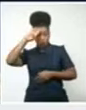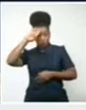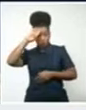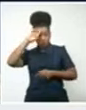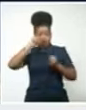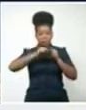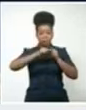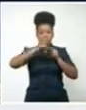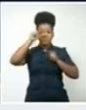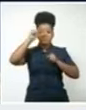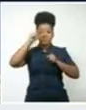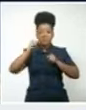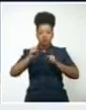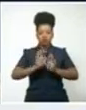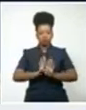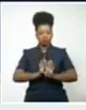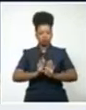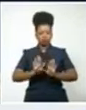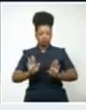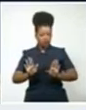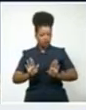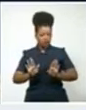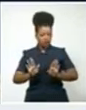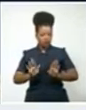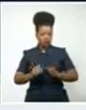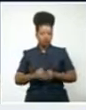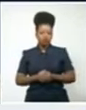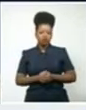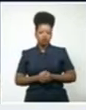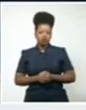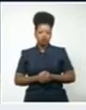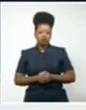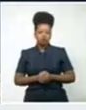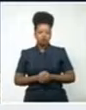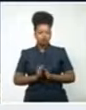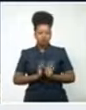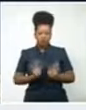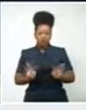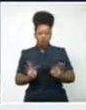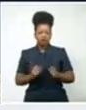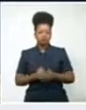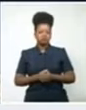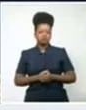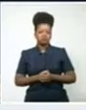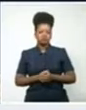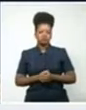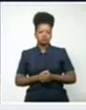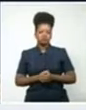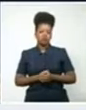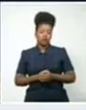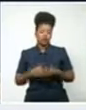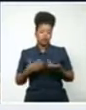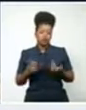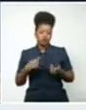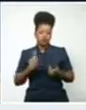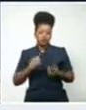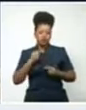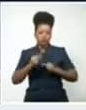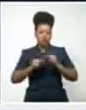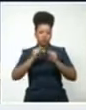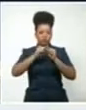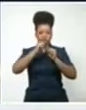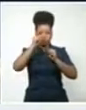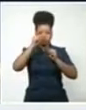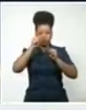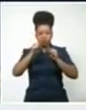alto ya lo alcanzamos hace unos cuantos días y ya lo que hemos ido es descendiendo independientemente